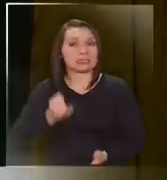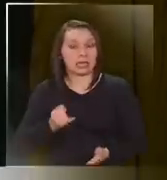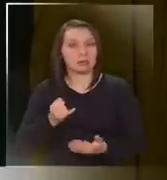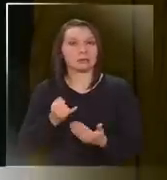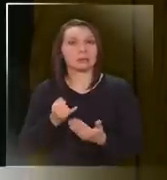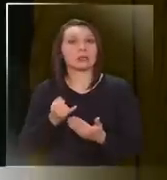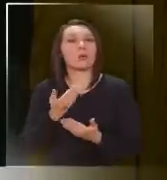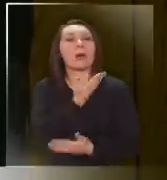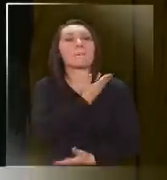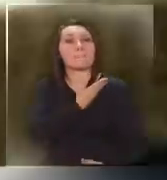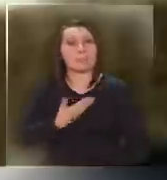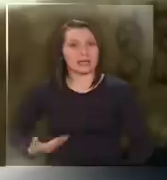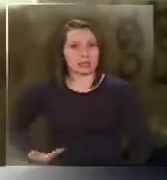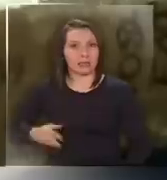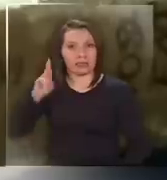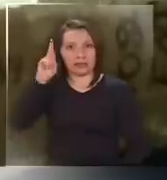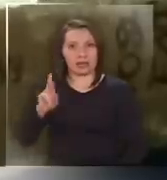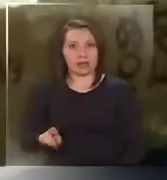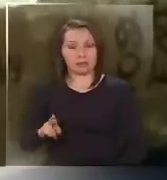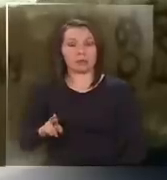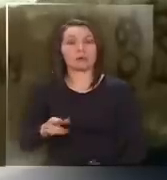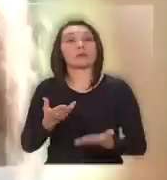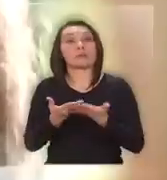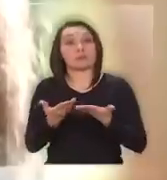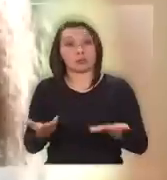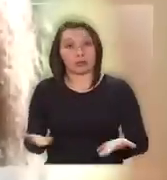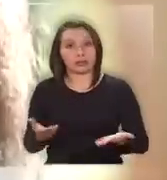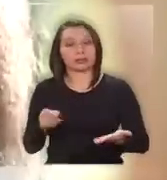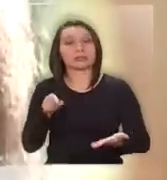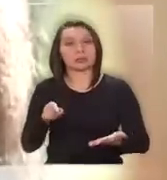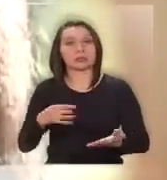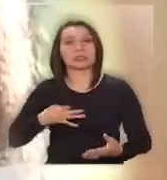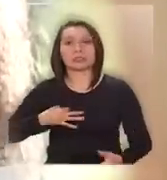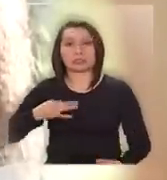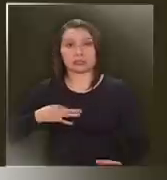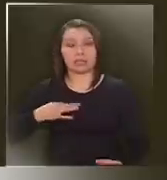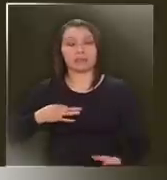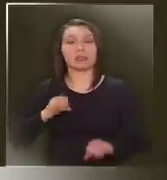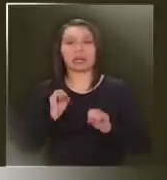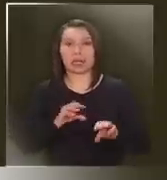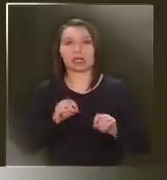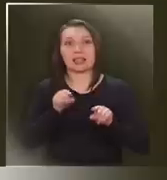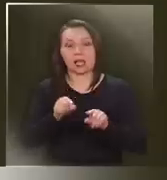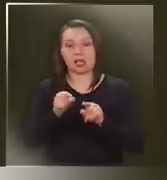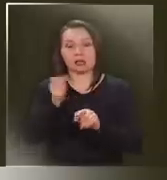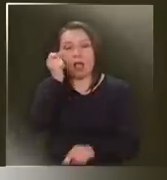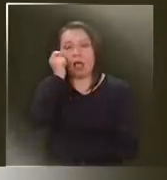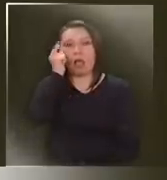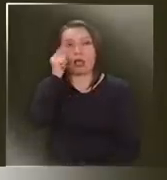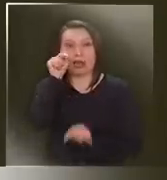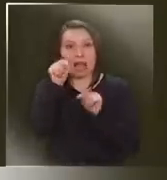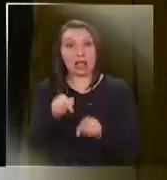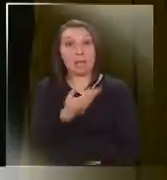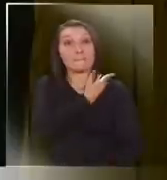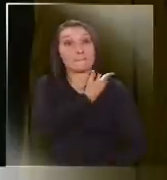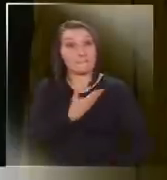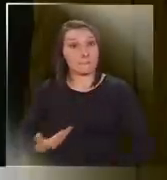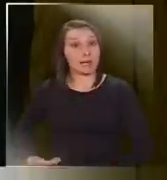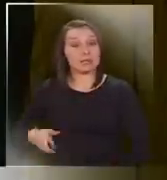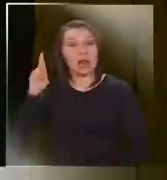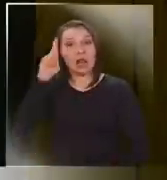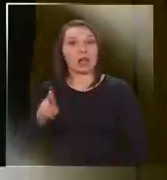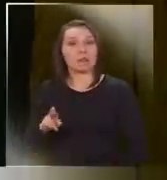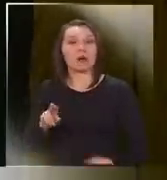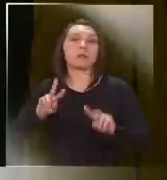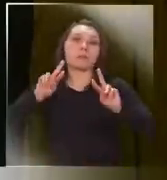reside en el presidente de la República. Por lo tanto, cívicamente lo formamos para eso. Aquí la figura del presidente de la República es la